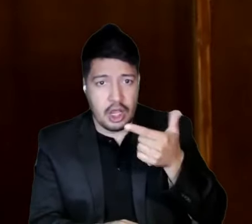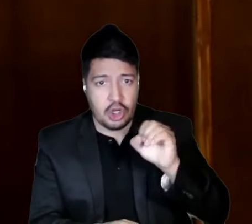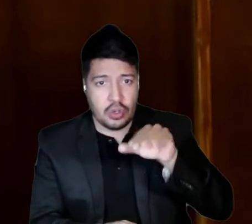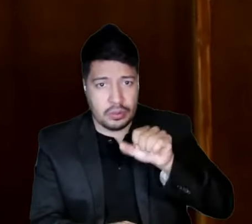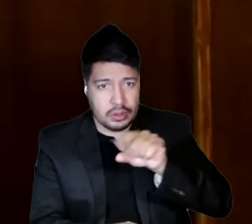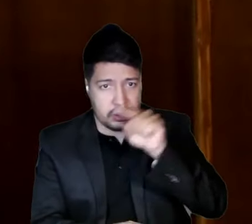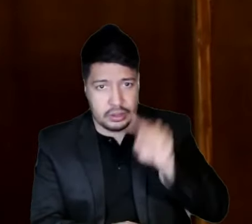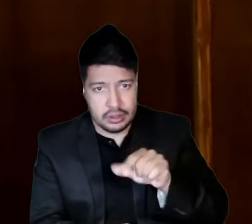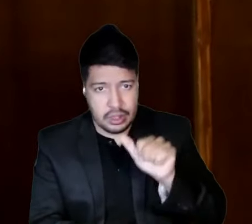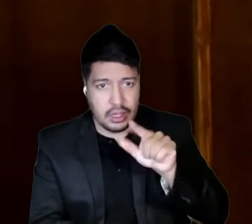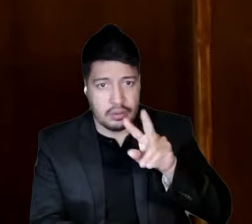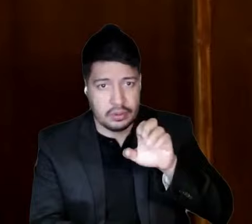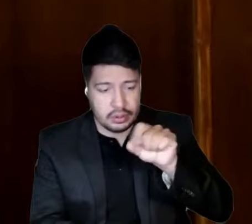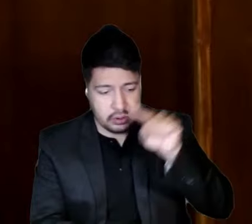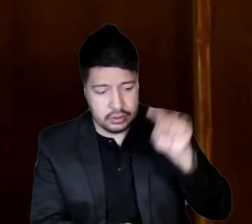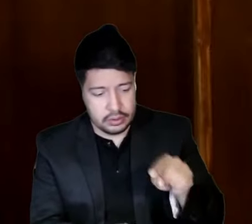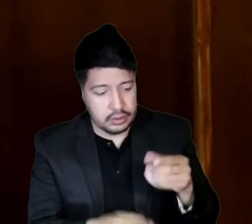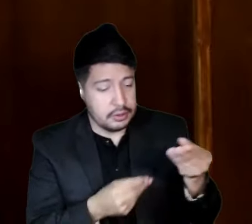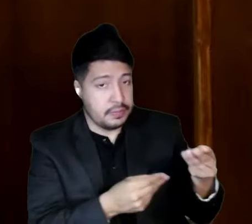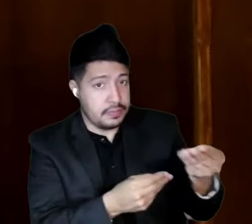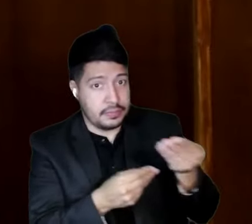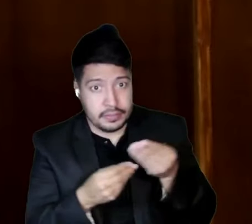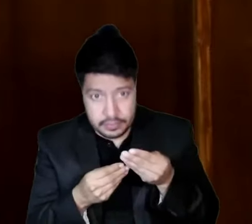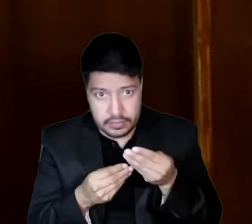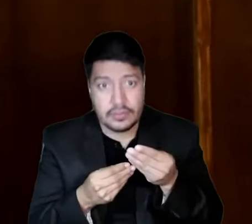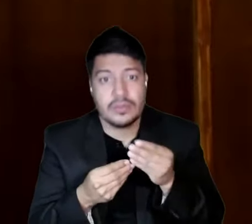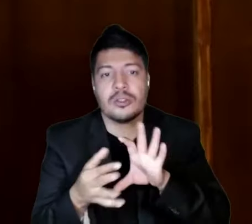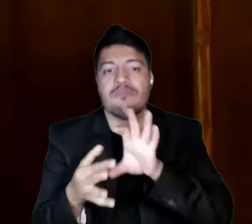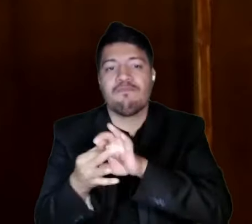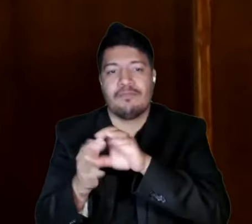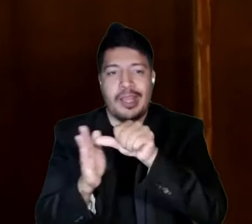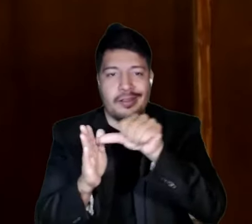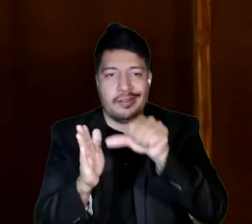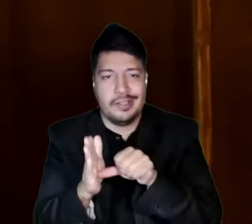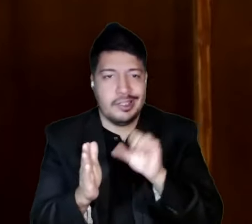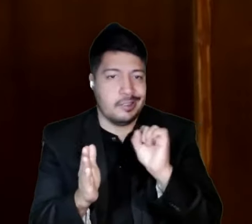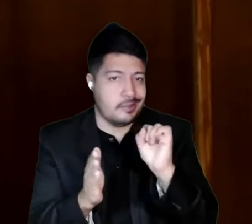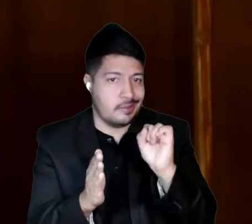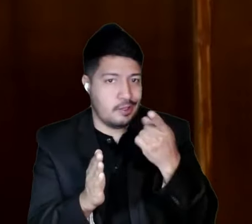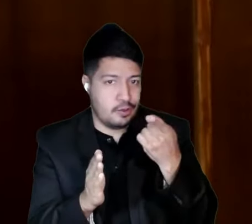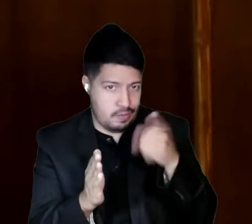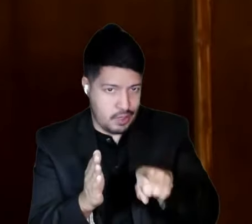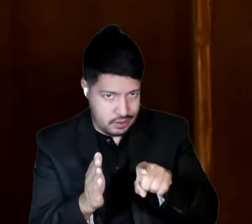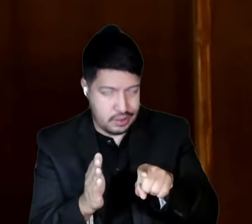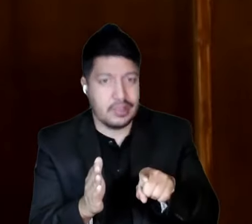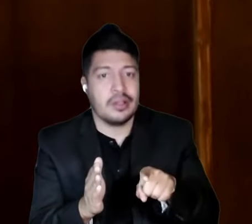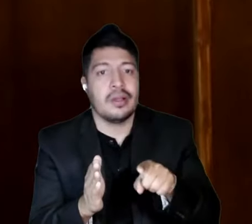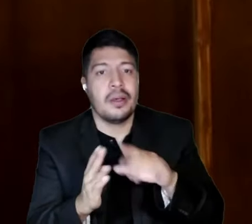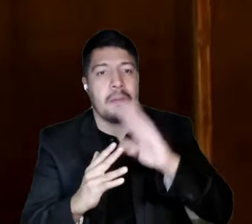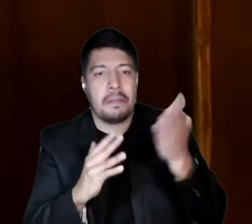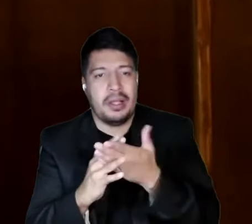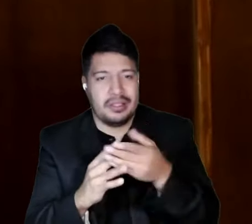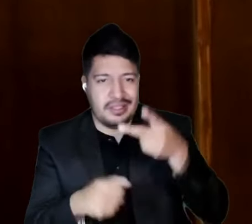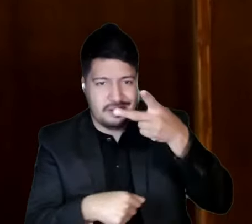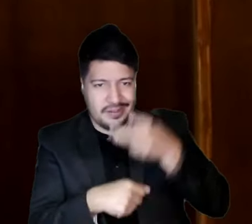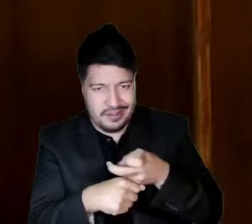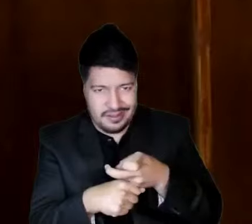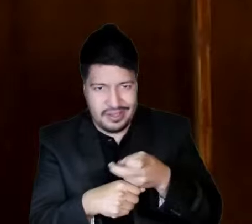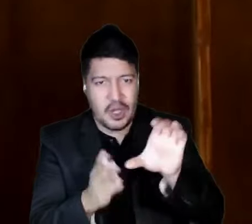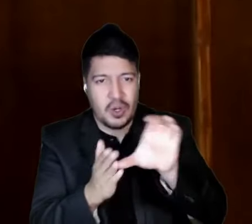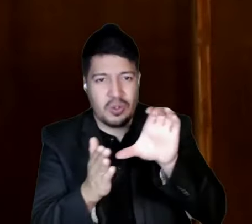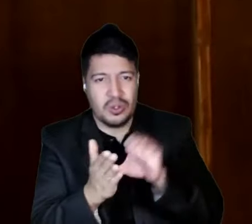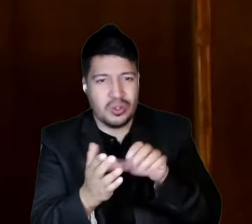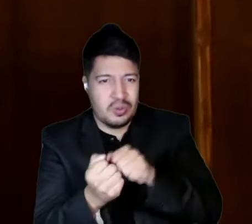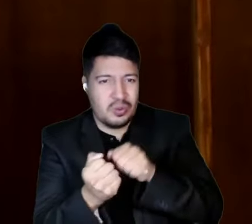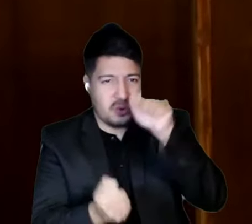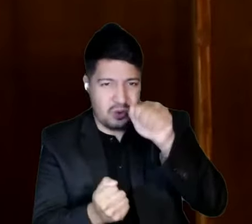general de gobierno con base en lo previsto en los artículos 61 fracción segunda de la constitución política del Estado libre y soberano de